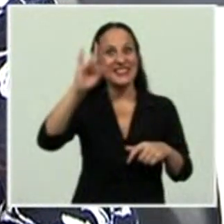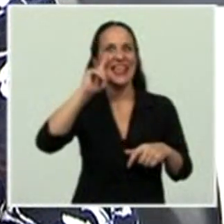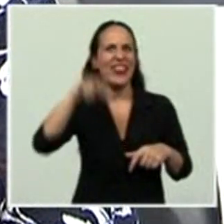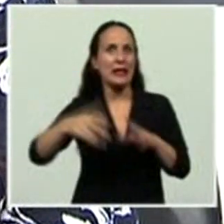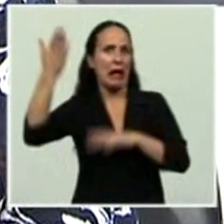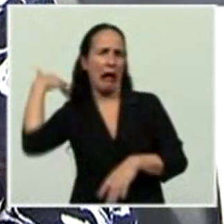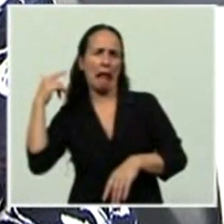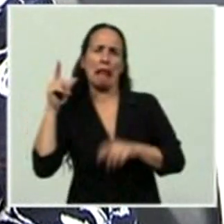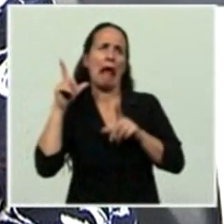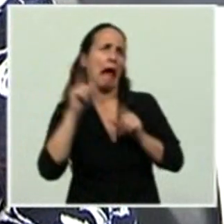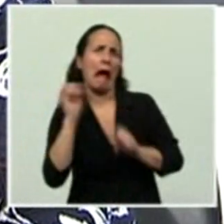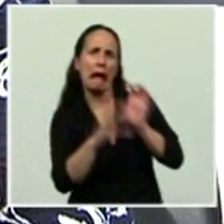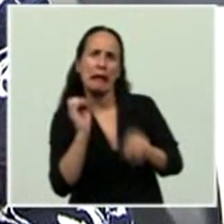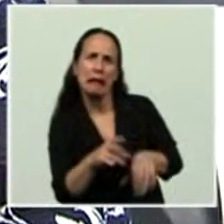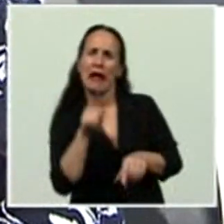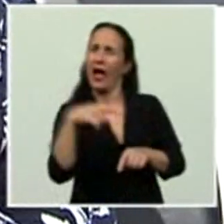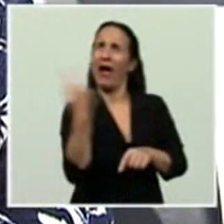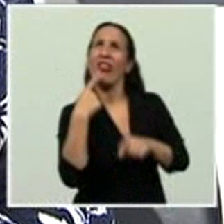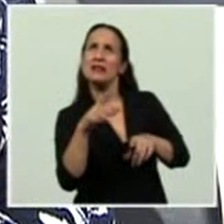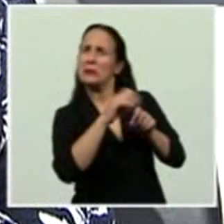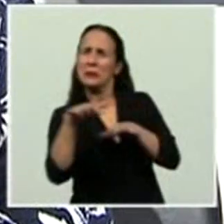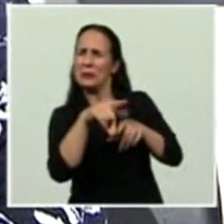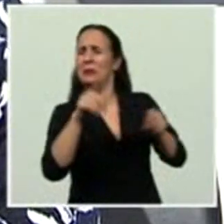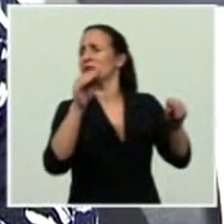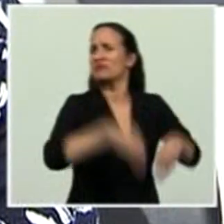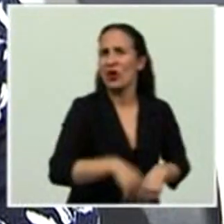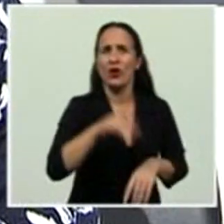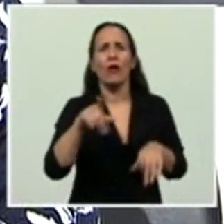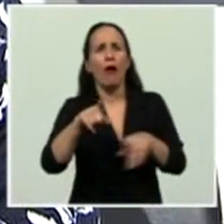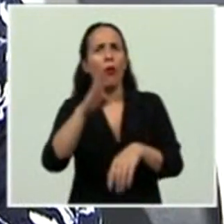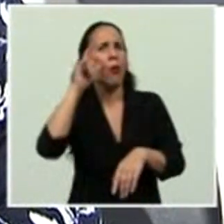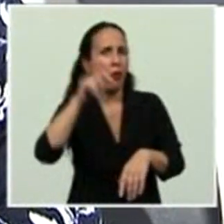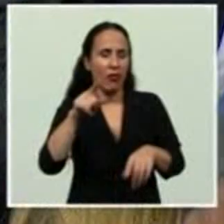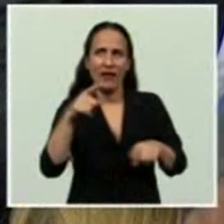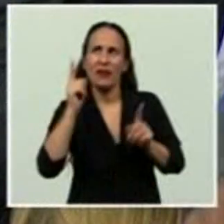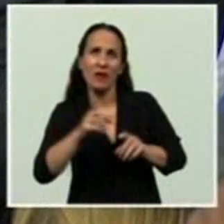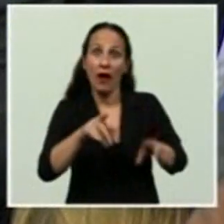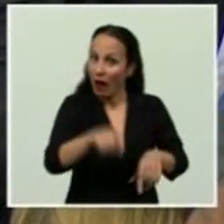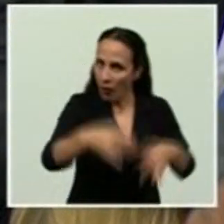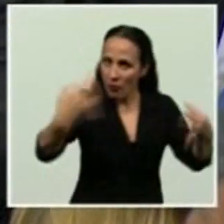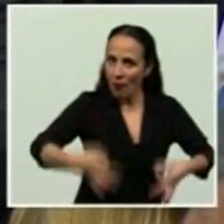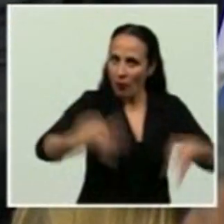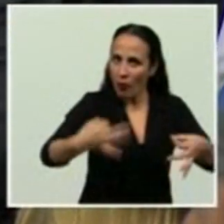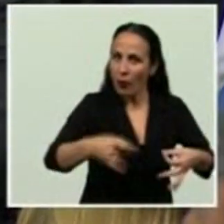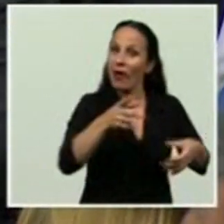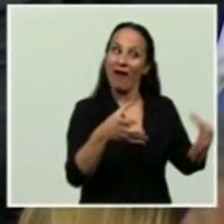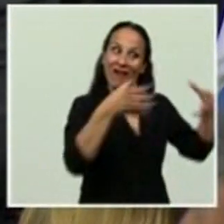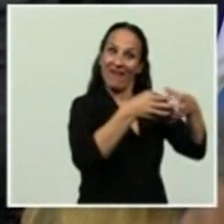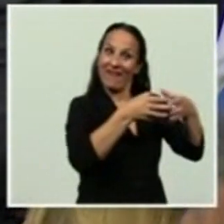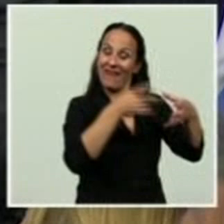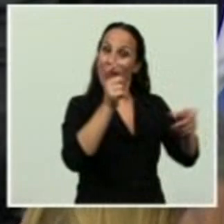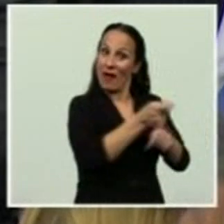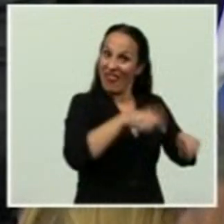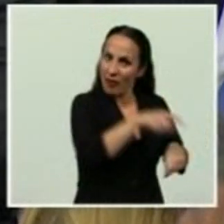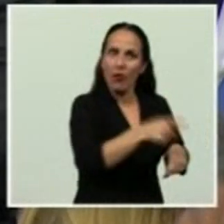y que decían que iba a ser un fracaso junto con los bade gozan de buena salud de tan buena salud que la cámara inmobiliaria nos vino a pedir